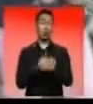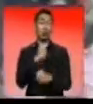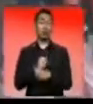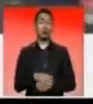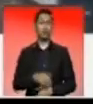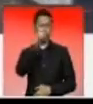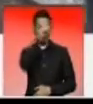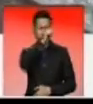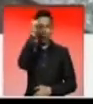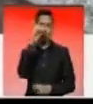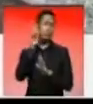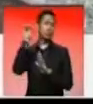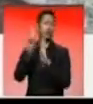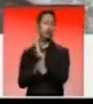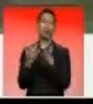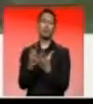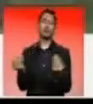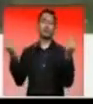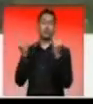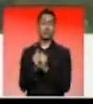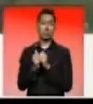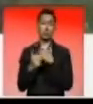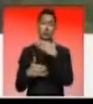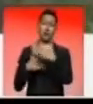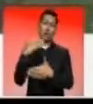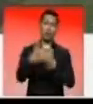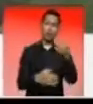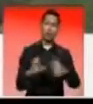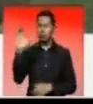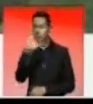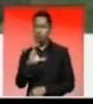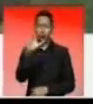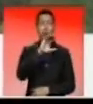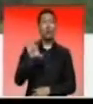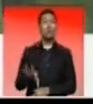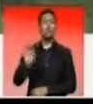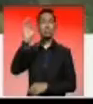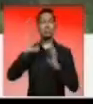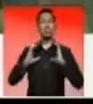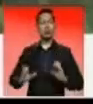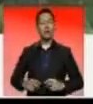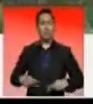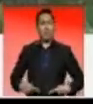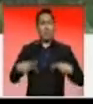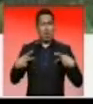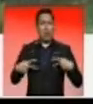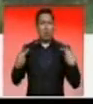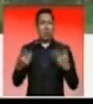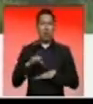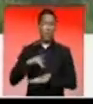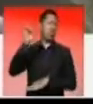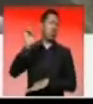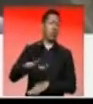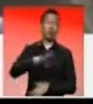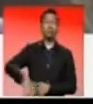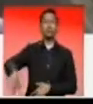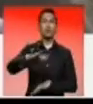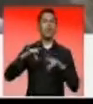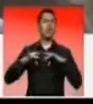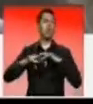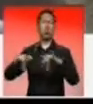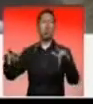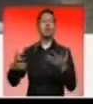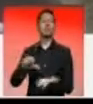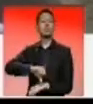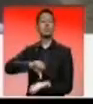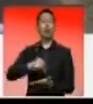como desaparecido, fue encontrado aún con vida, abandonado en un terreno baldío en Ambato, por parte de sus familiares, quienes